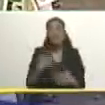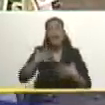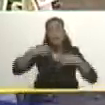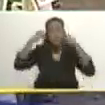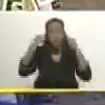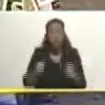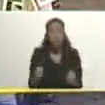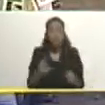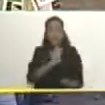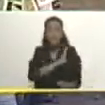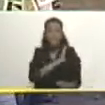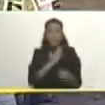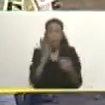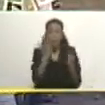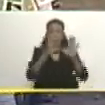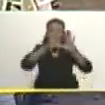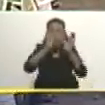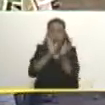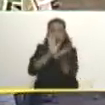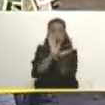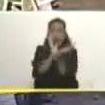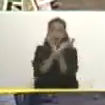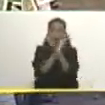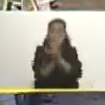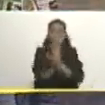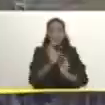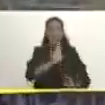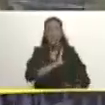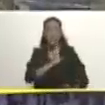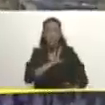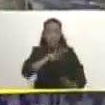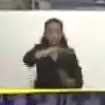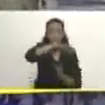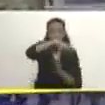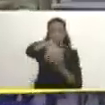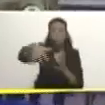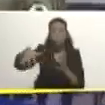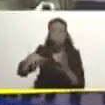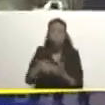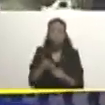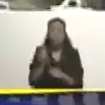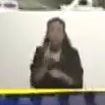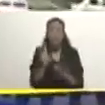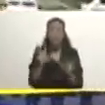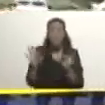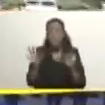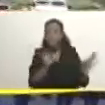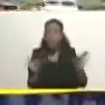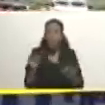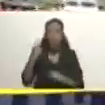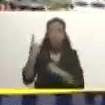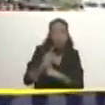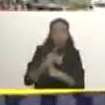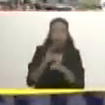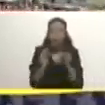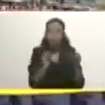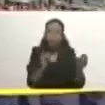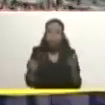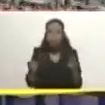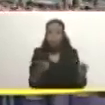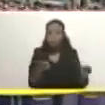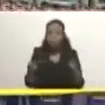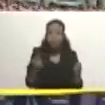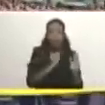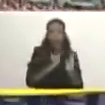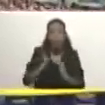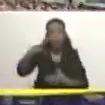la integridad del espacio geográfico mediante la defensa militar, la conducción de operaciones exigidas para el mantenimiento del